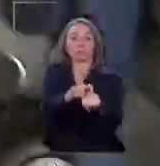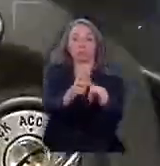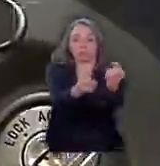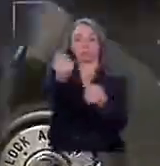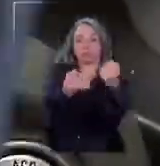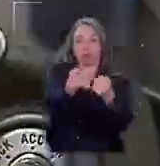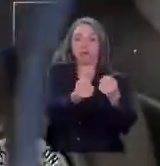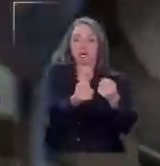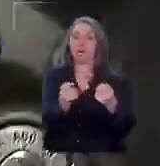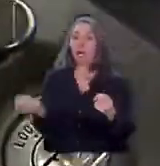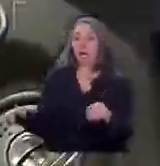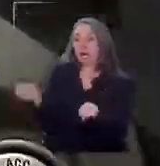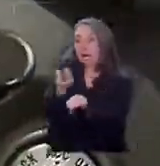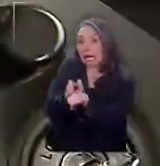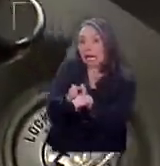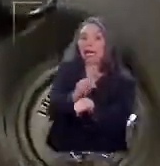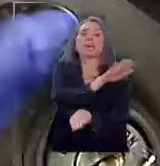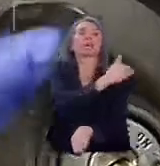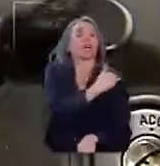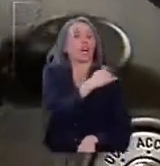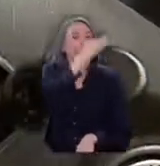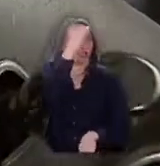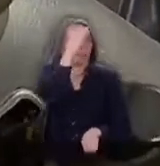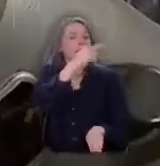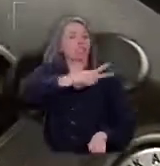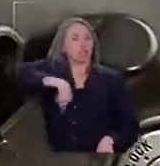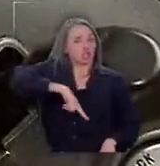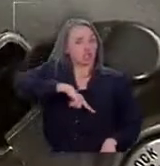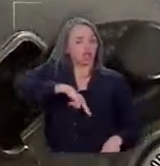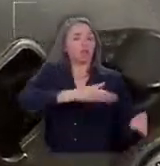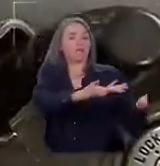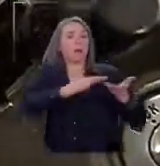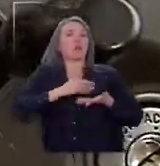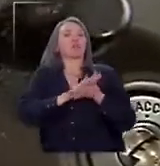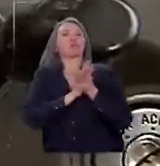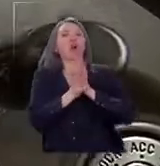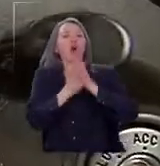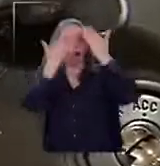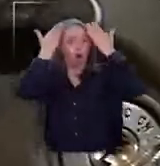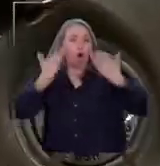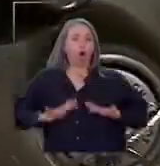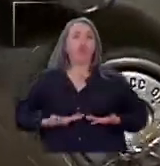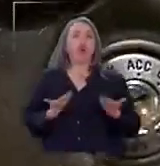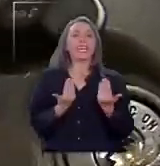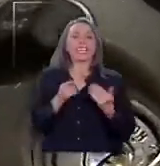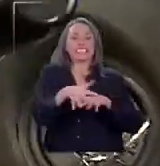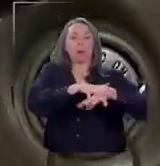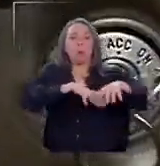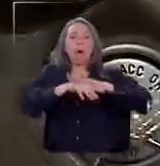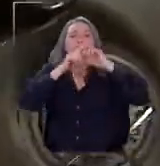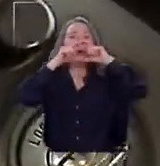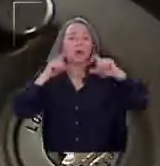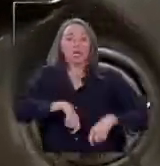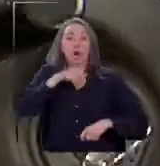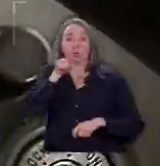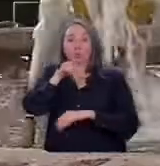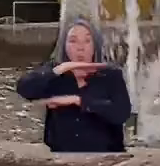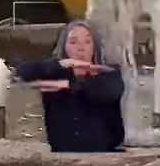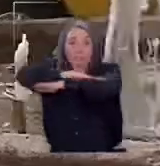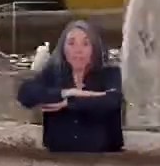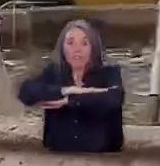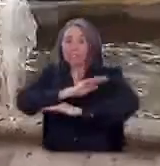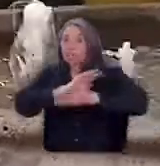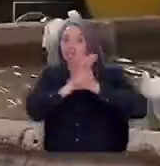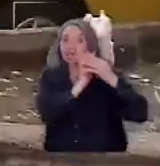eh pero que tuvimos la confianza que nos iban entregar todos los implementos y que si hacíamos caso de de